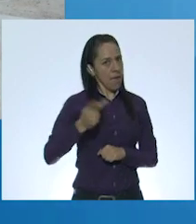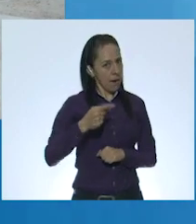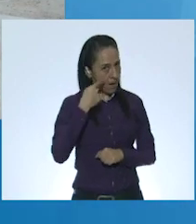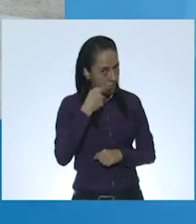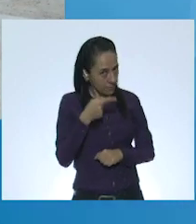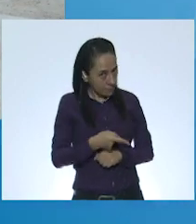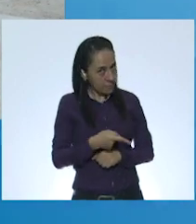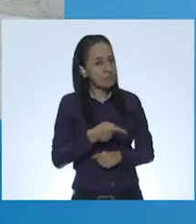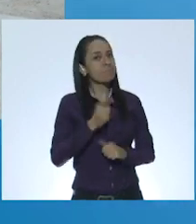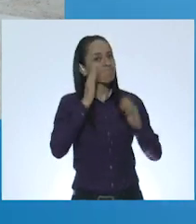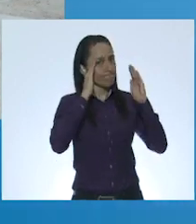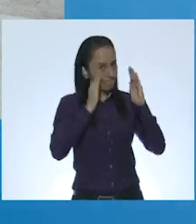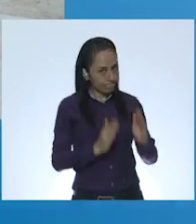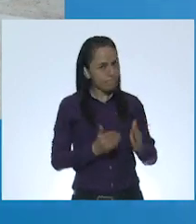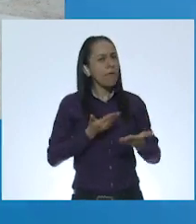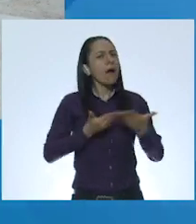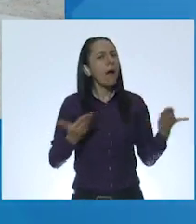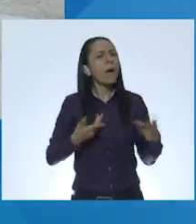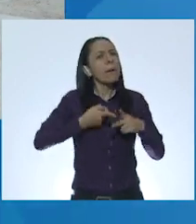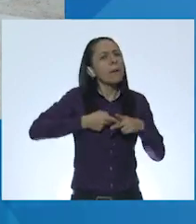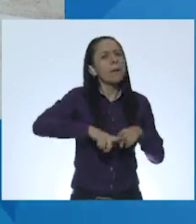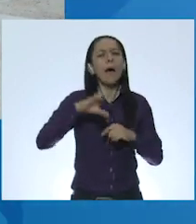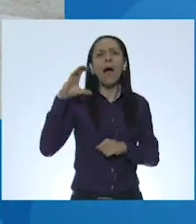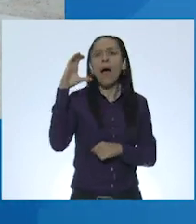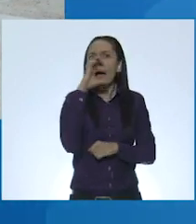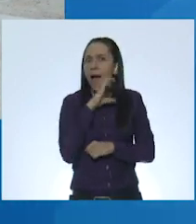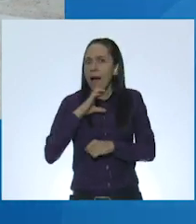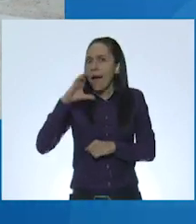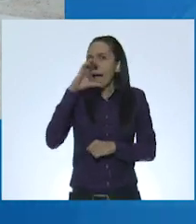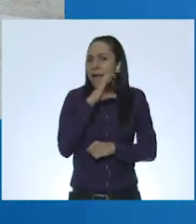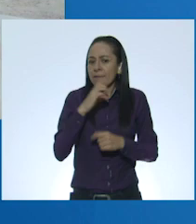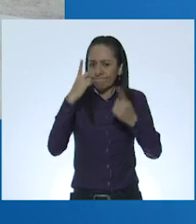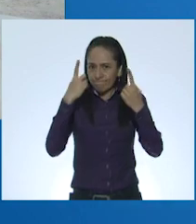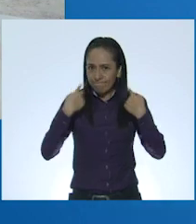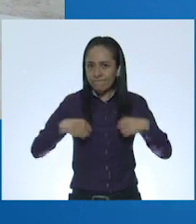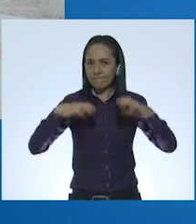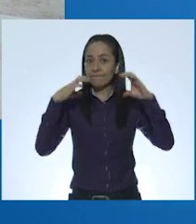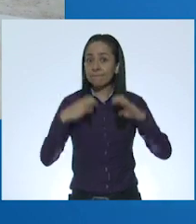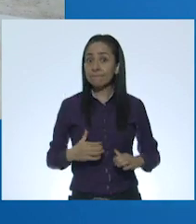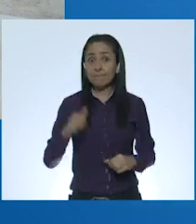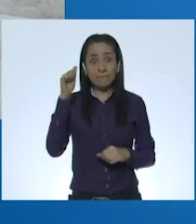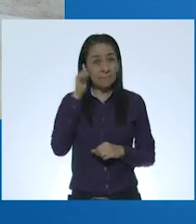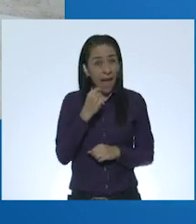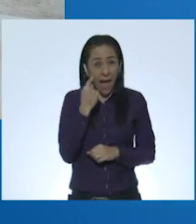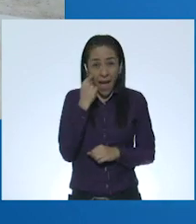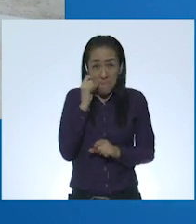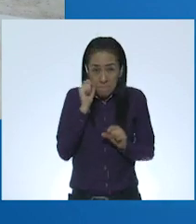Comencemos con el calentamiento. Como siempre le hacemos.